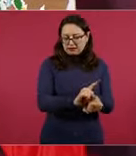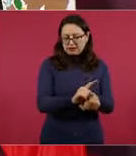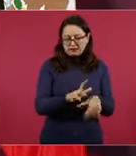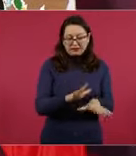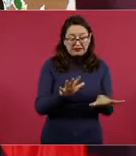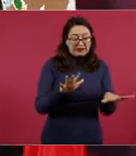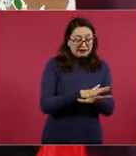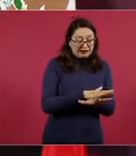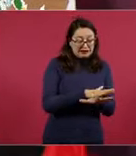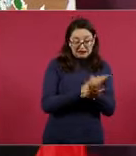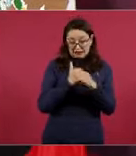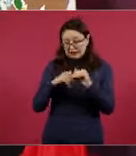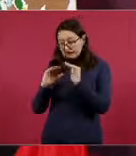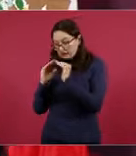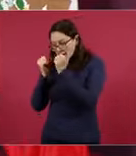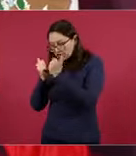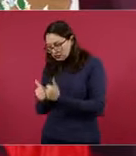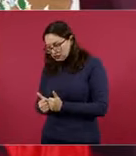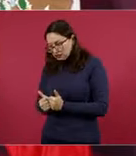cambia